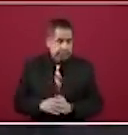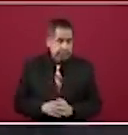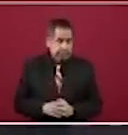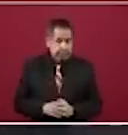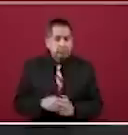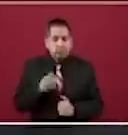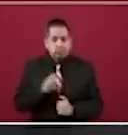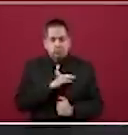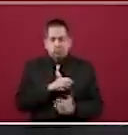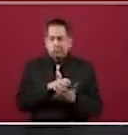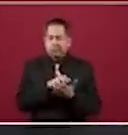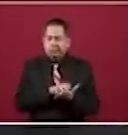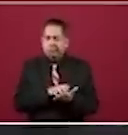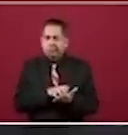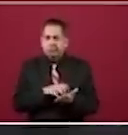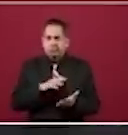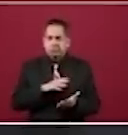Y podemos ahorrarnos